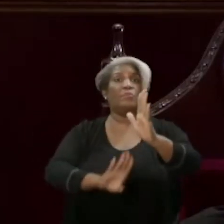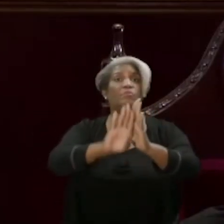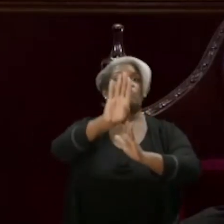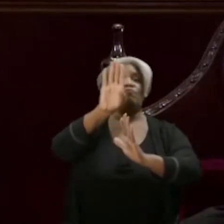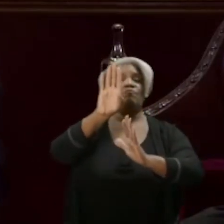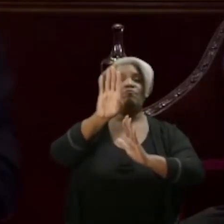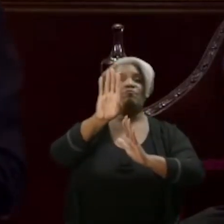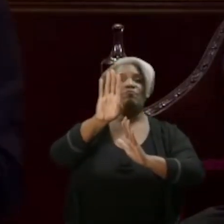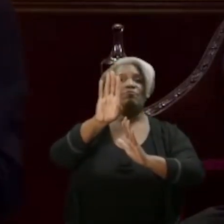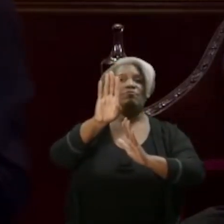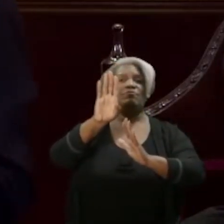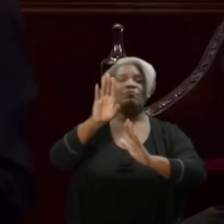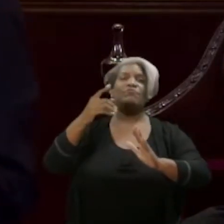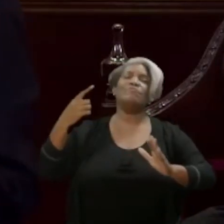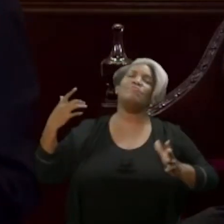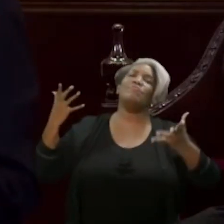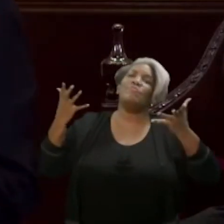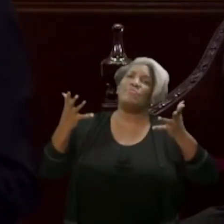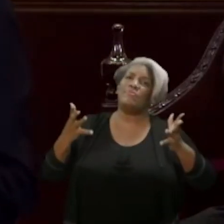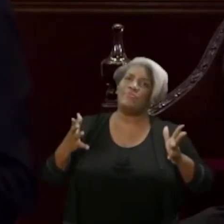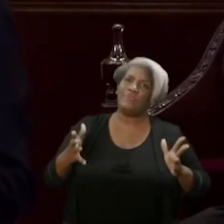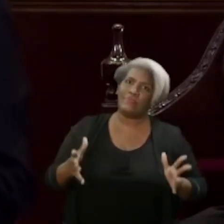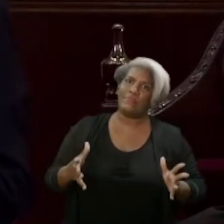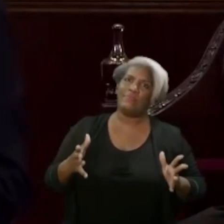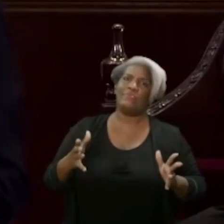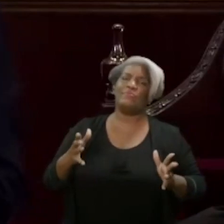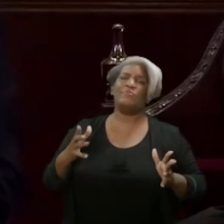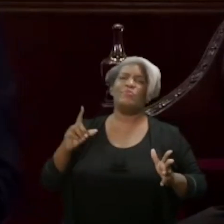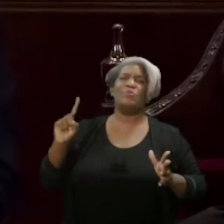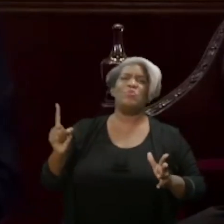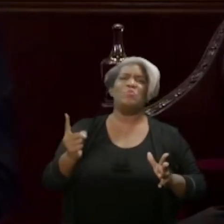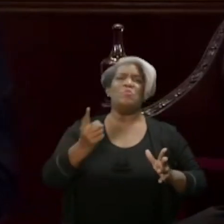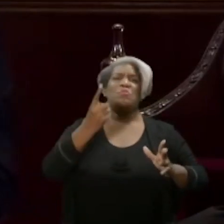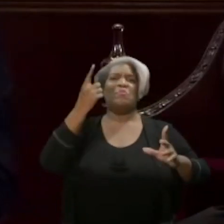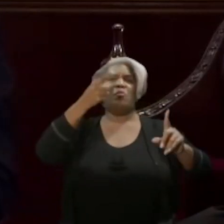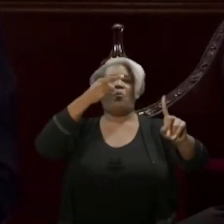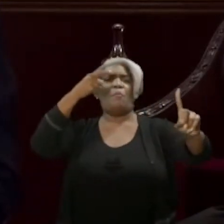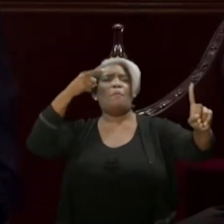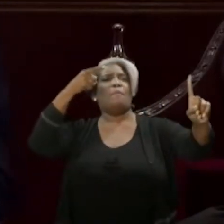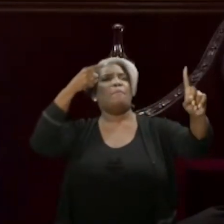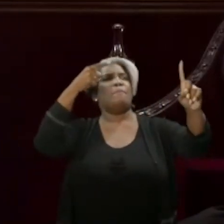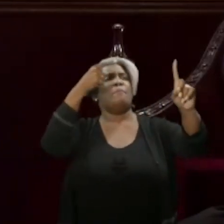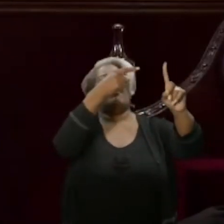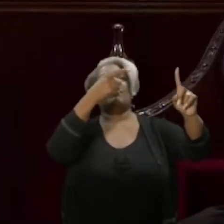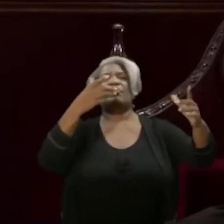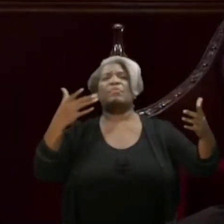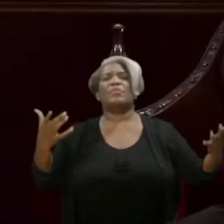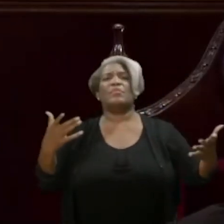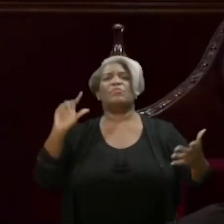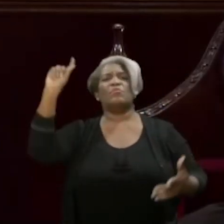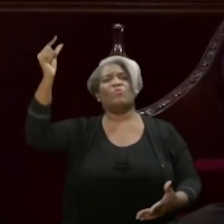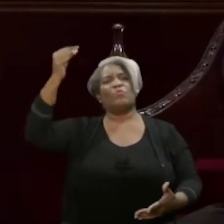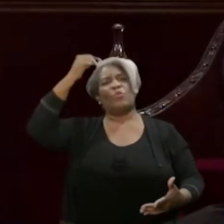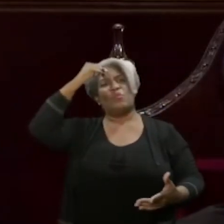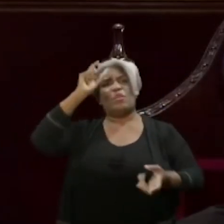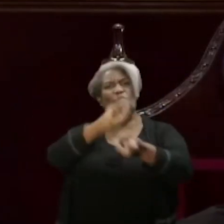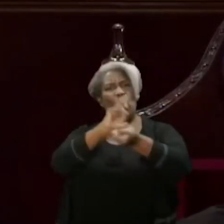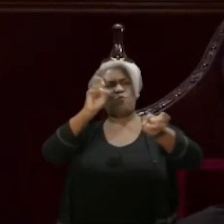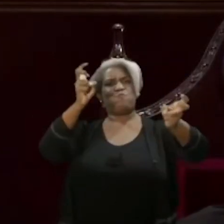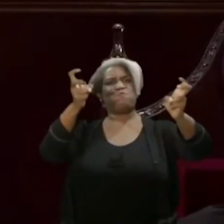consensos. Cumplo así con uno de mis principales objetivos: de ser un gobierno